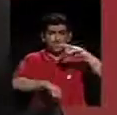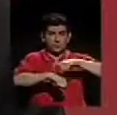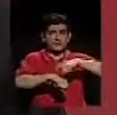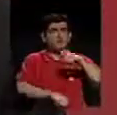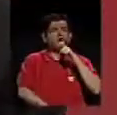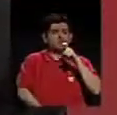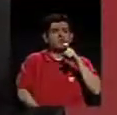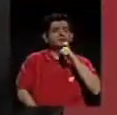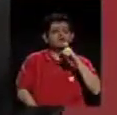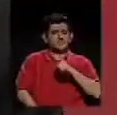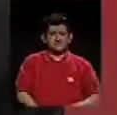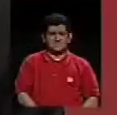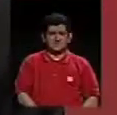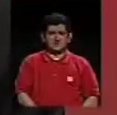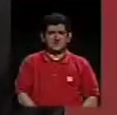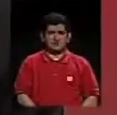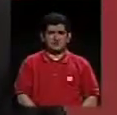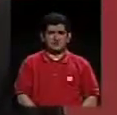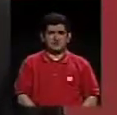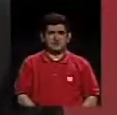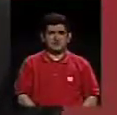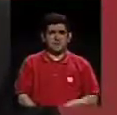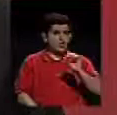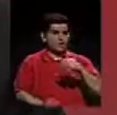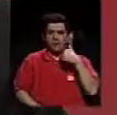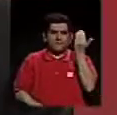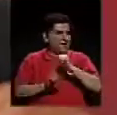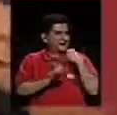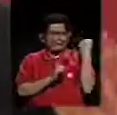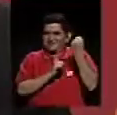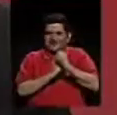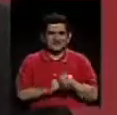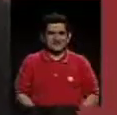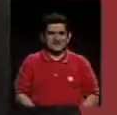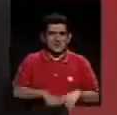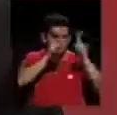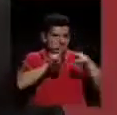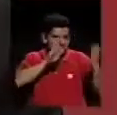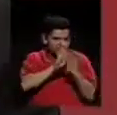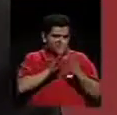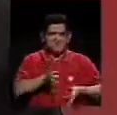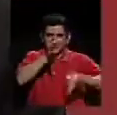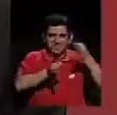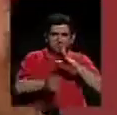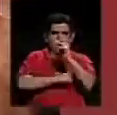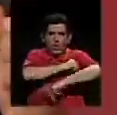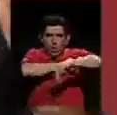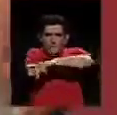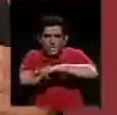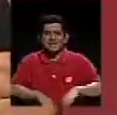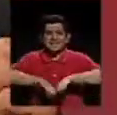muy difícil porque no es ningún trago fácil ni para los enjuiciados ni para el país, que